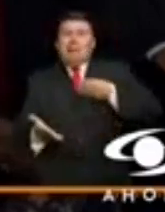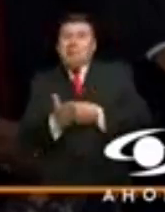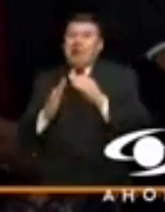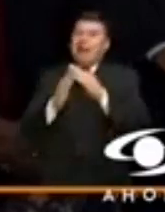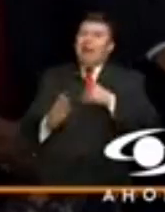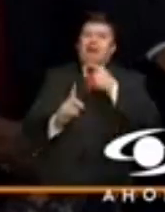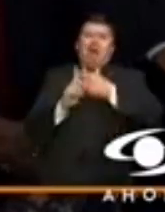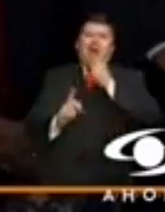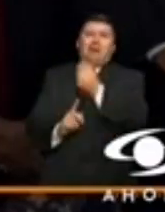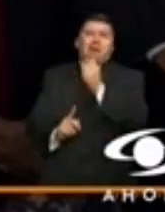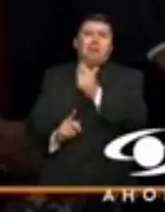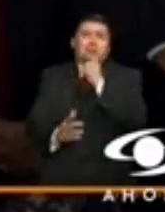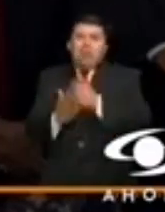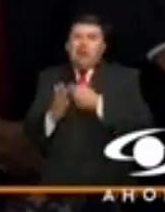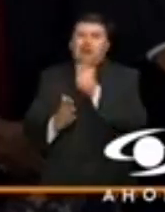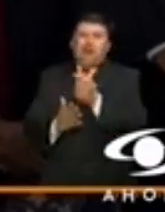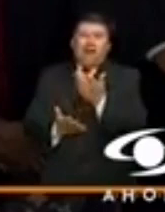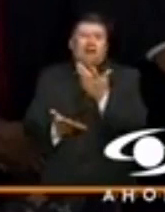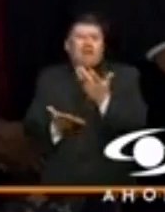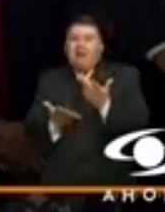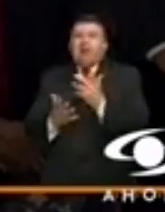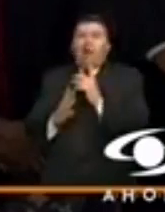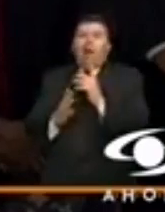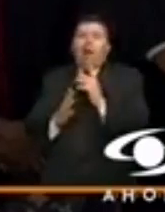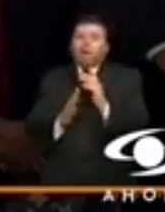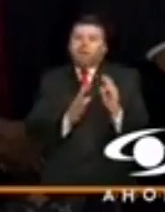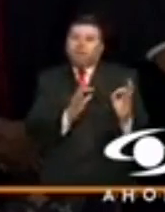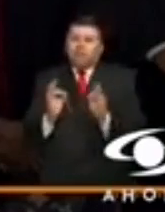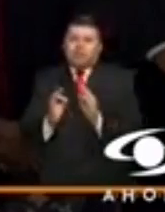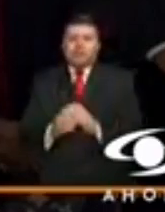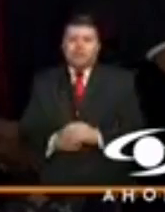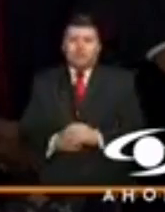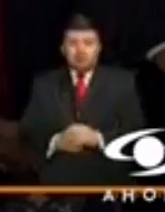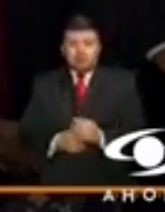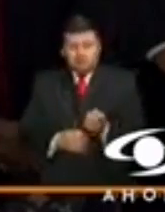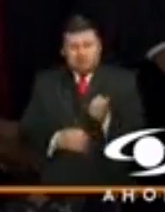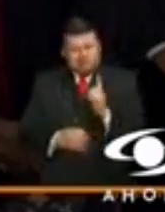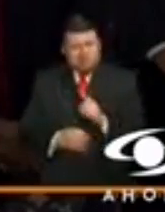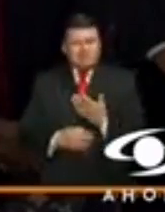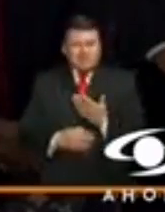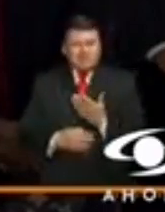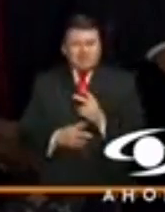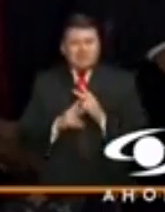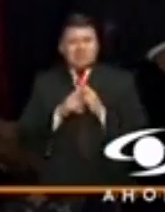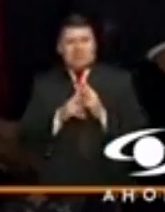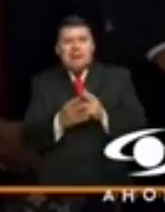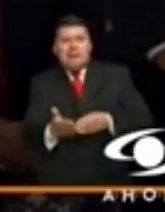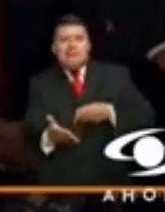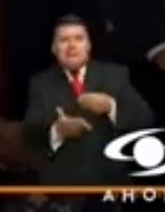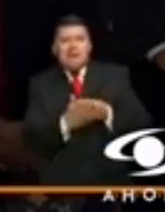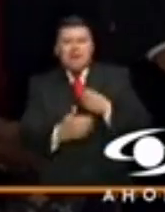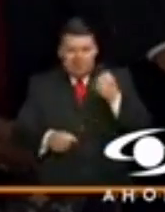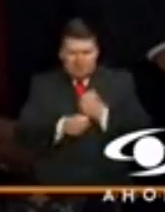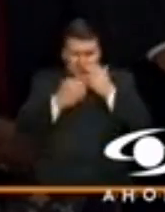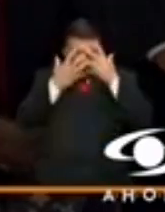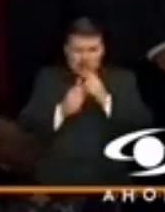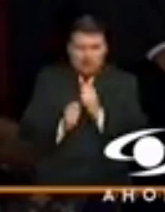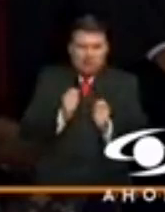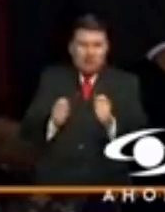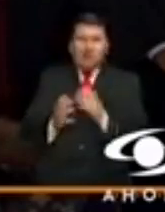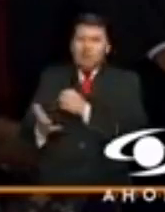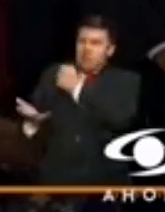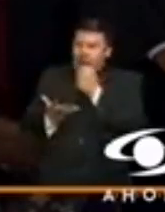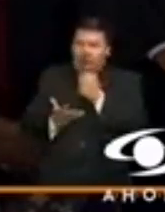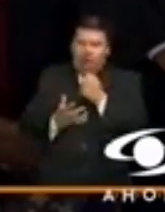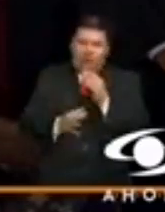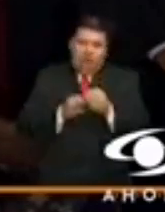pagos hipotecarios y en otro tipo de créditos. También habilitamos créditos para el pago de nómina y así